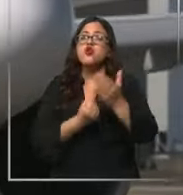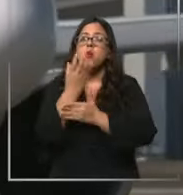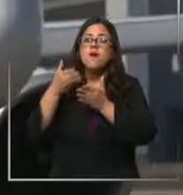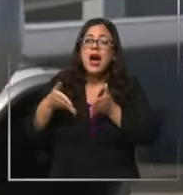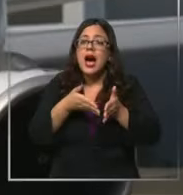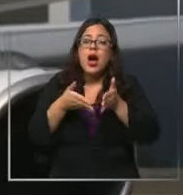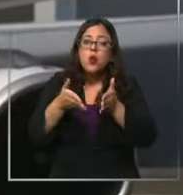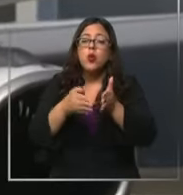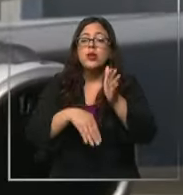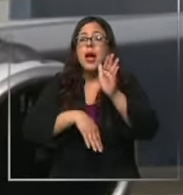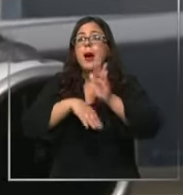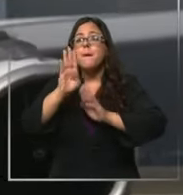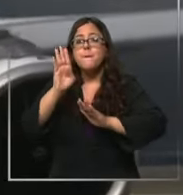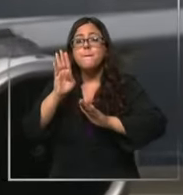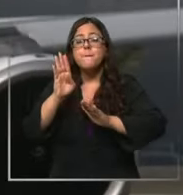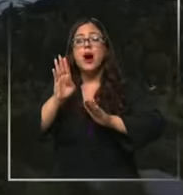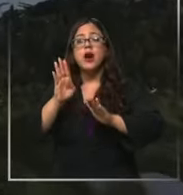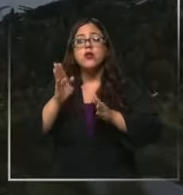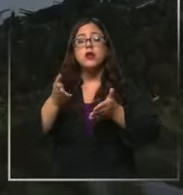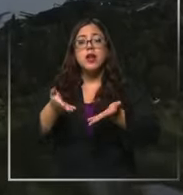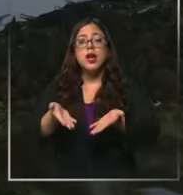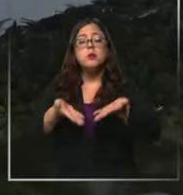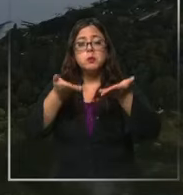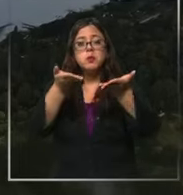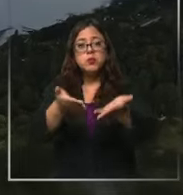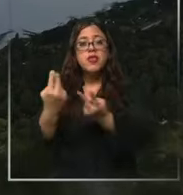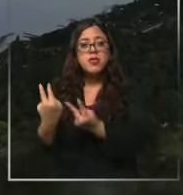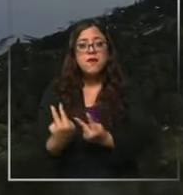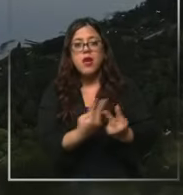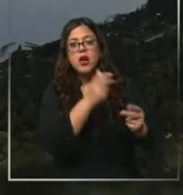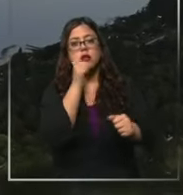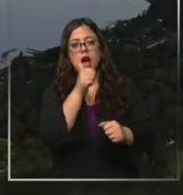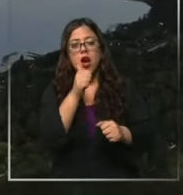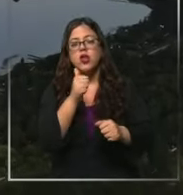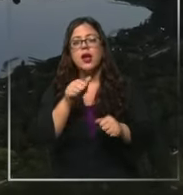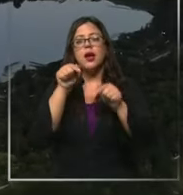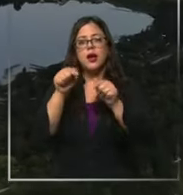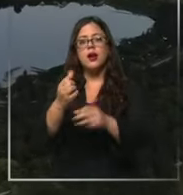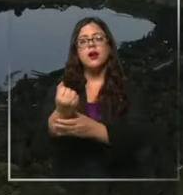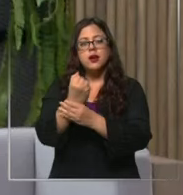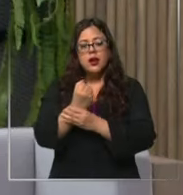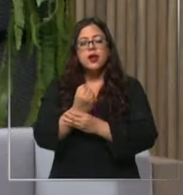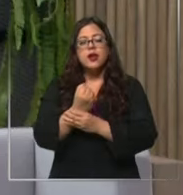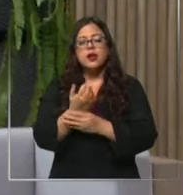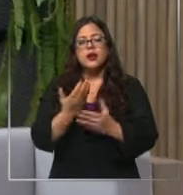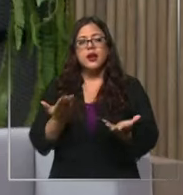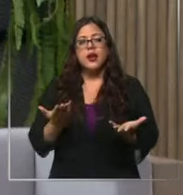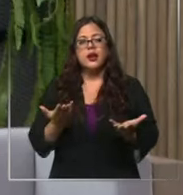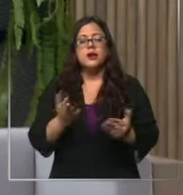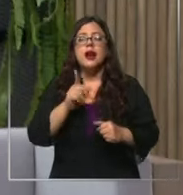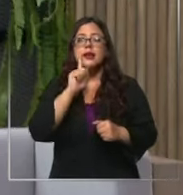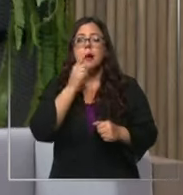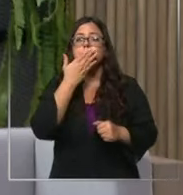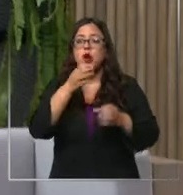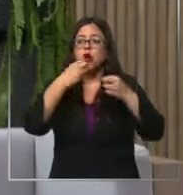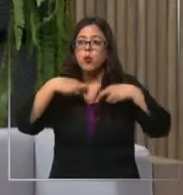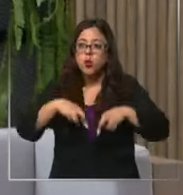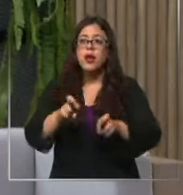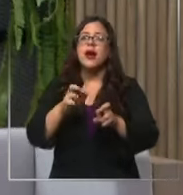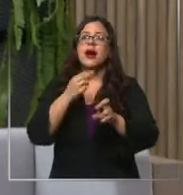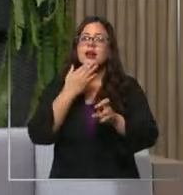rutas, mayor disponibilidad y de viajes diarios. Eso ha ayudado mucho a tener mejores oportunidades